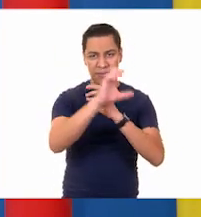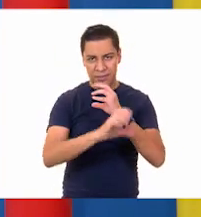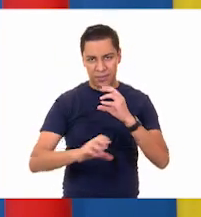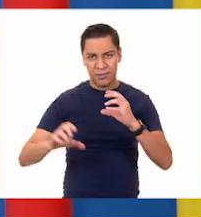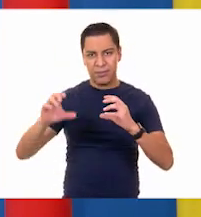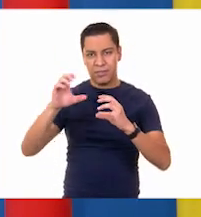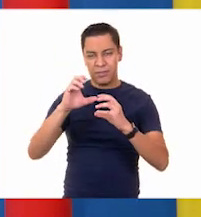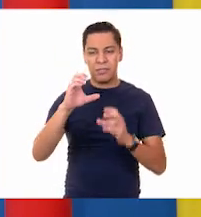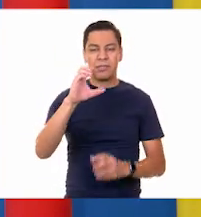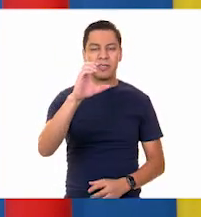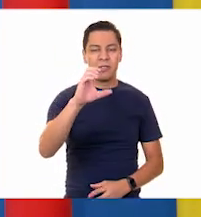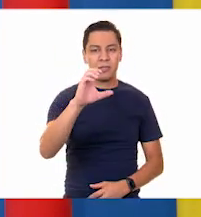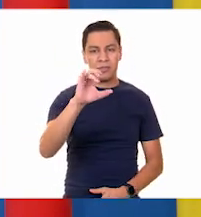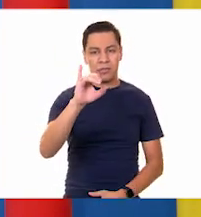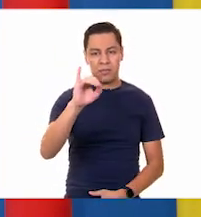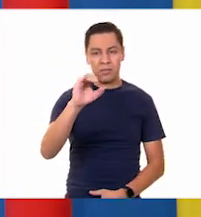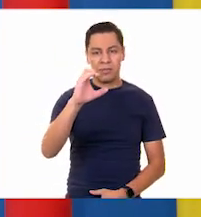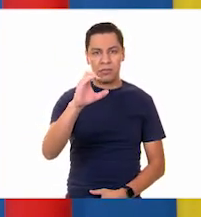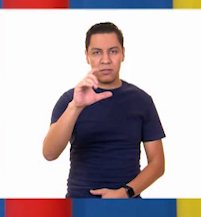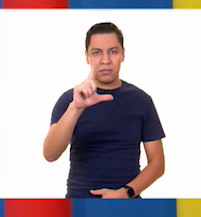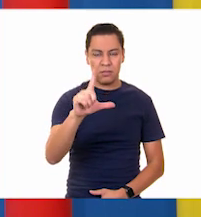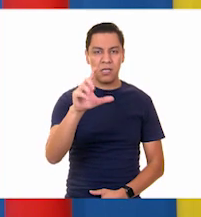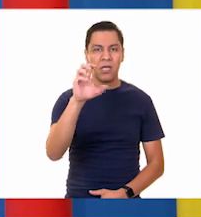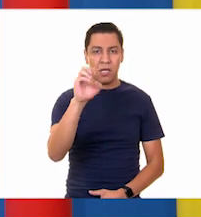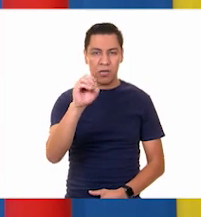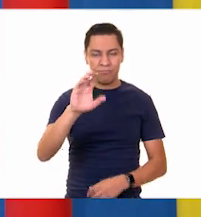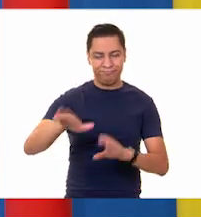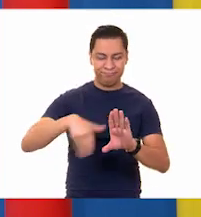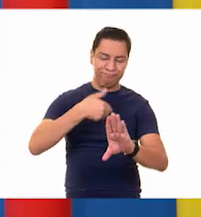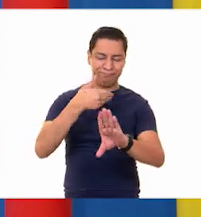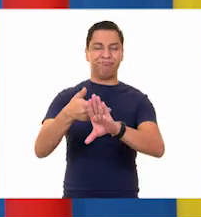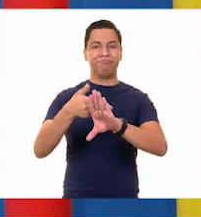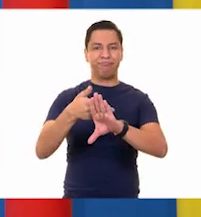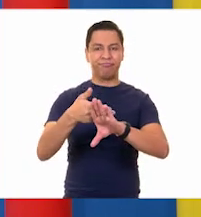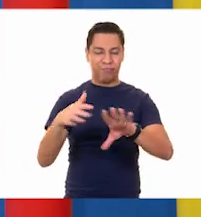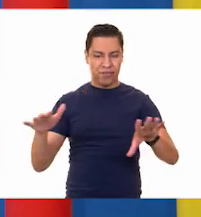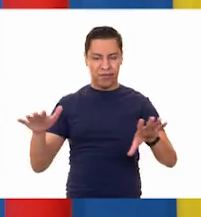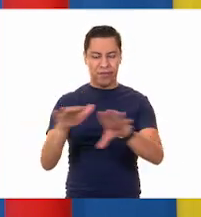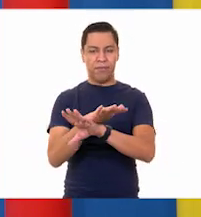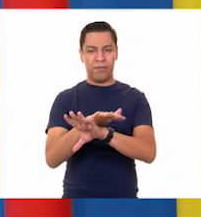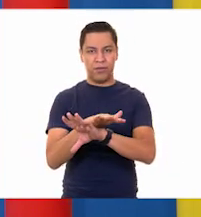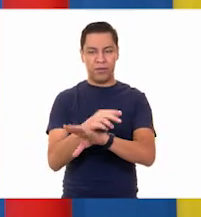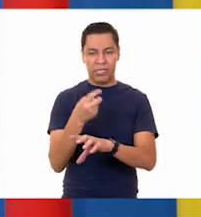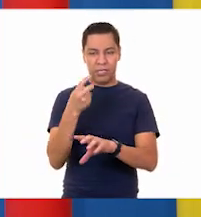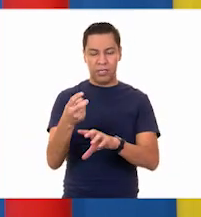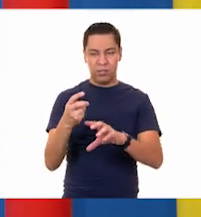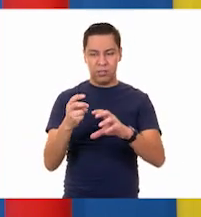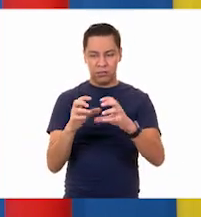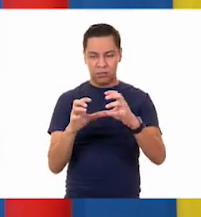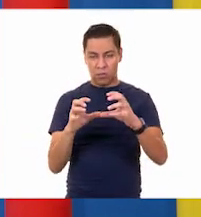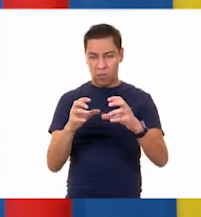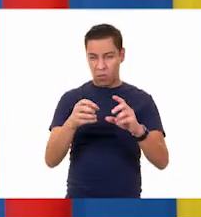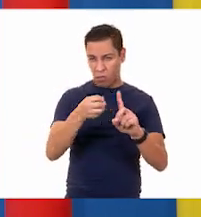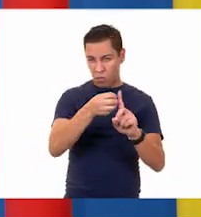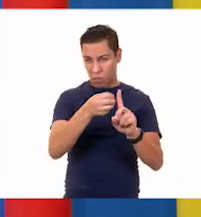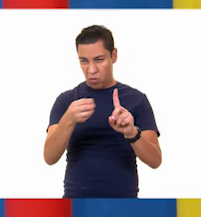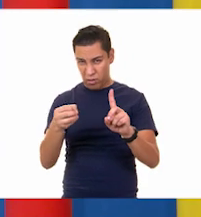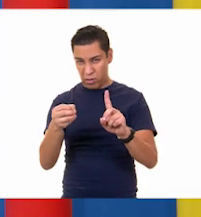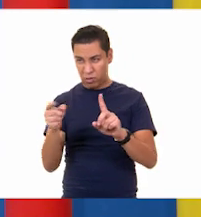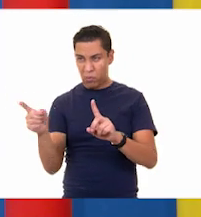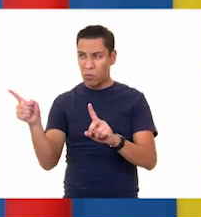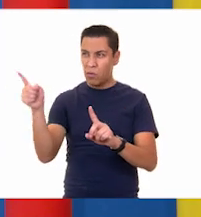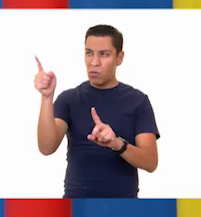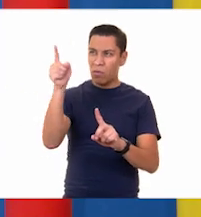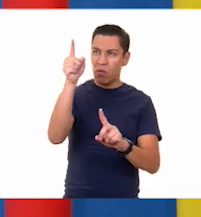momentos, como sociedad, enfrentamos un severo problema de contaminación del aire, del suelo y del agua, que afecta y